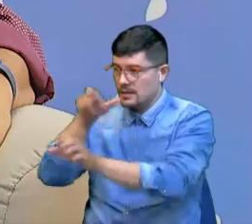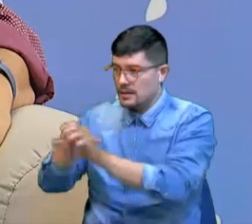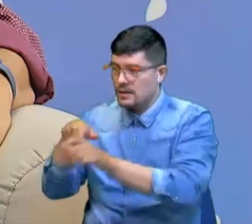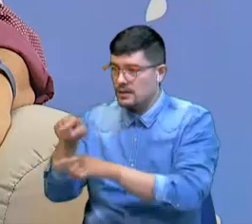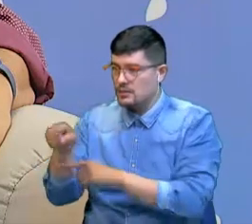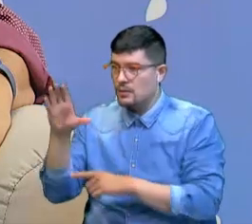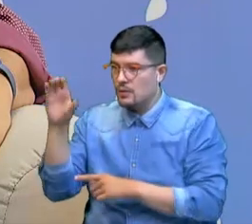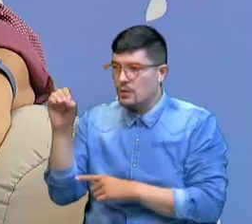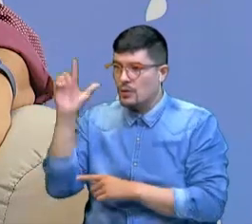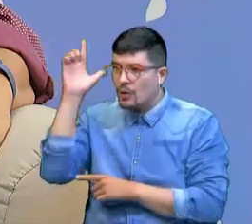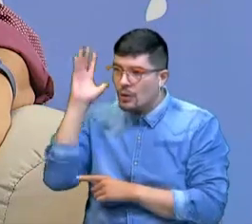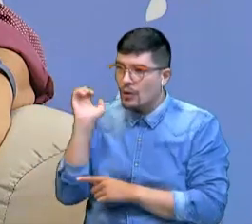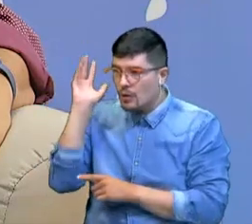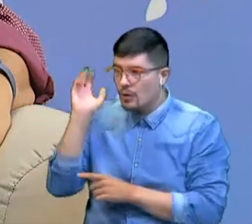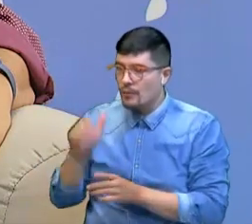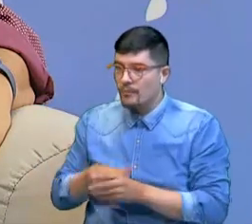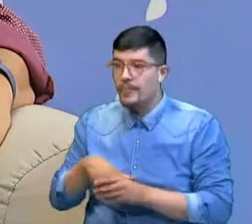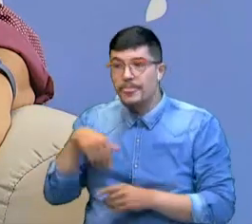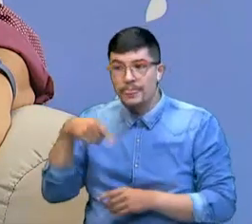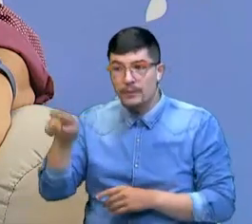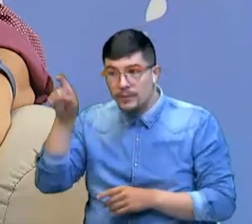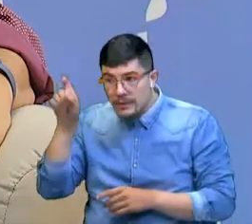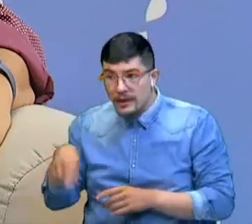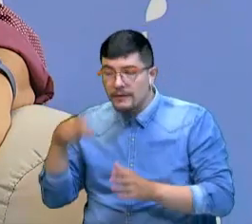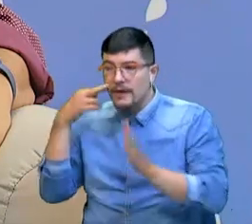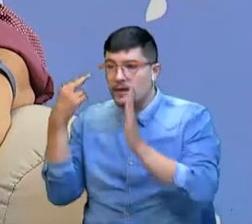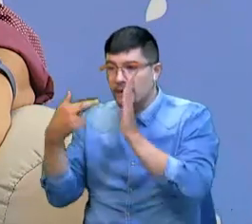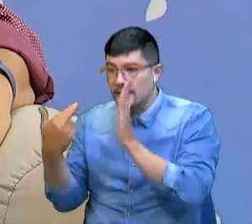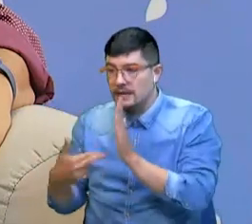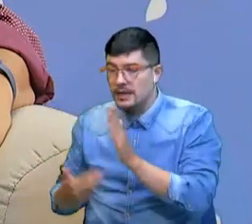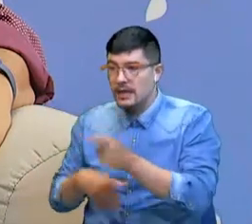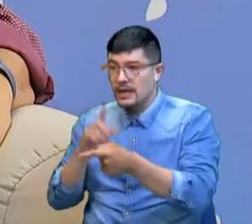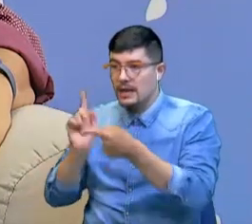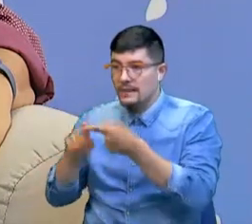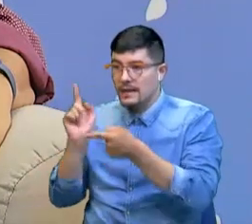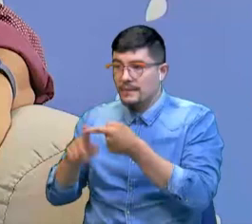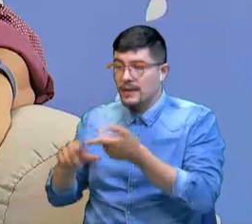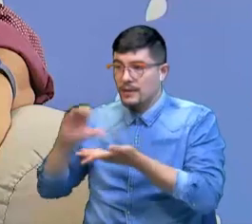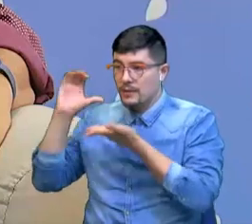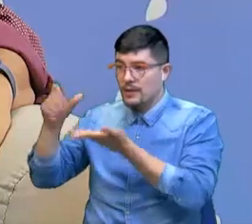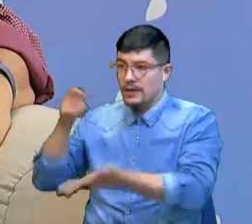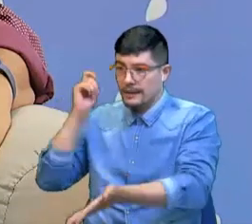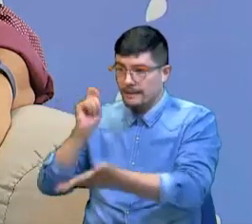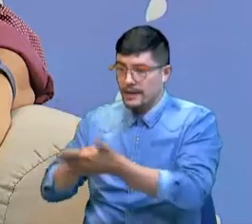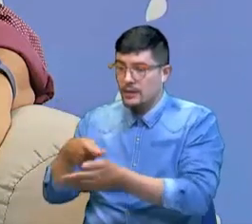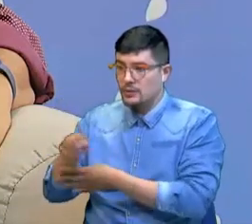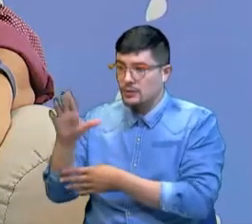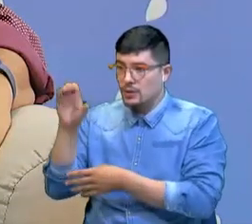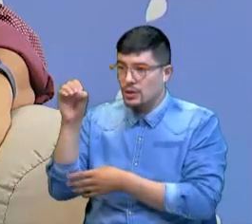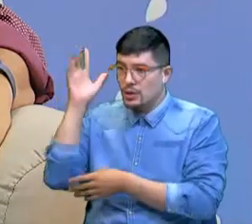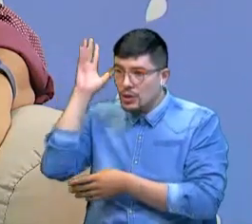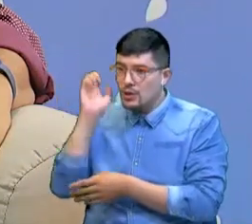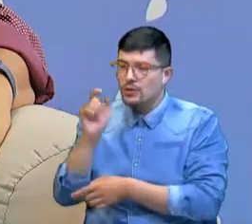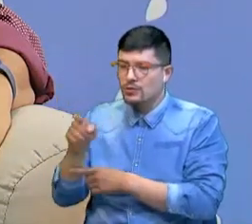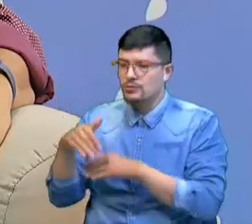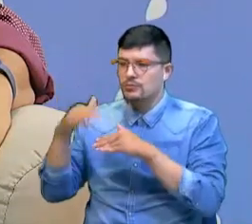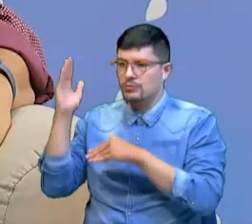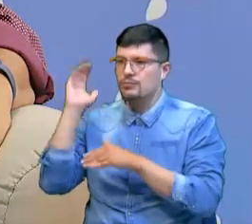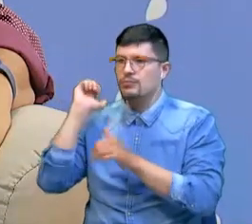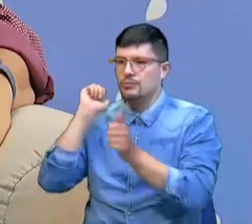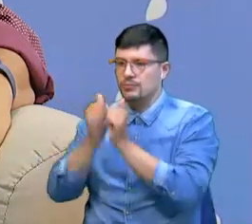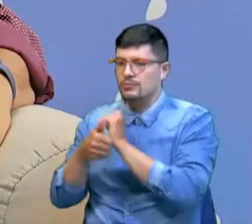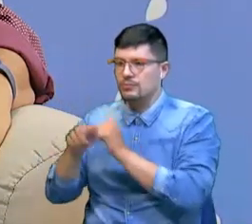media, revisando que la primera mesada en Colpensiones sea superior a la que le está